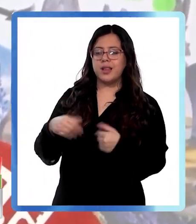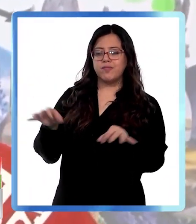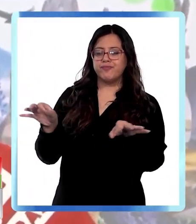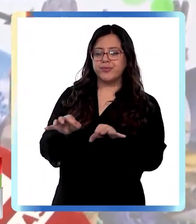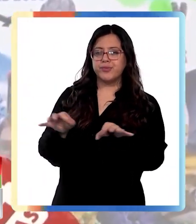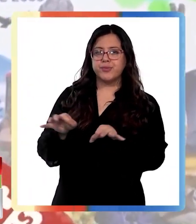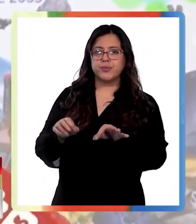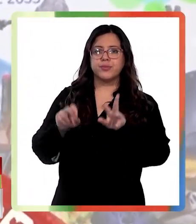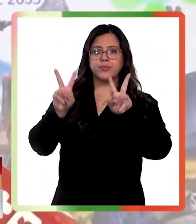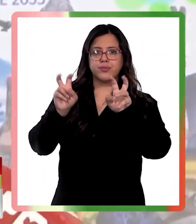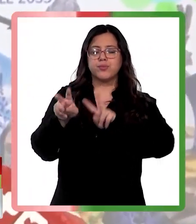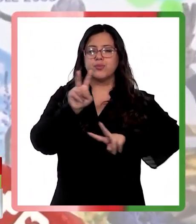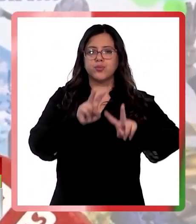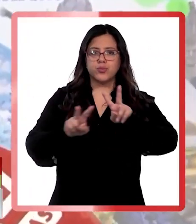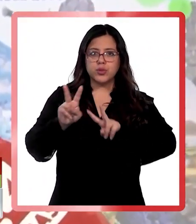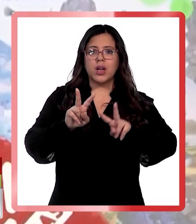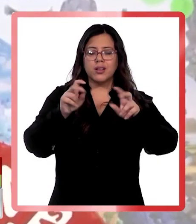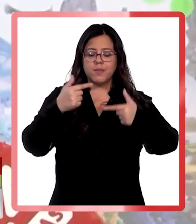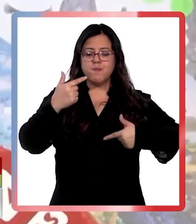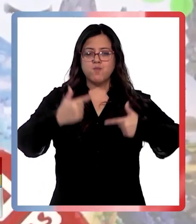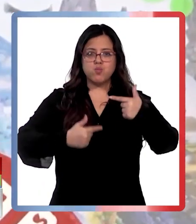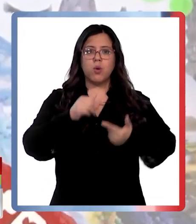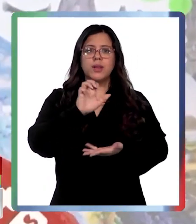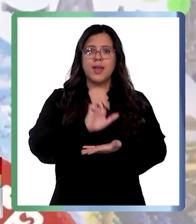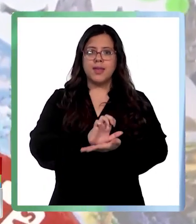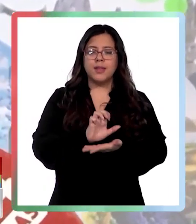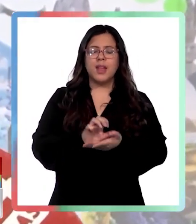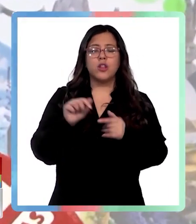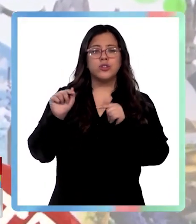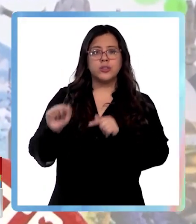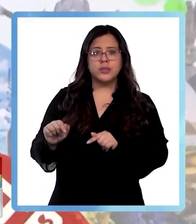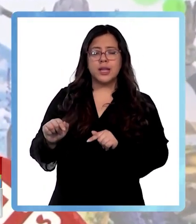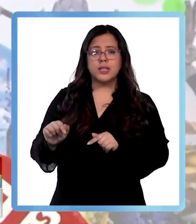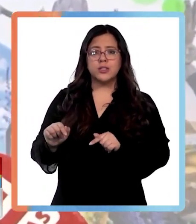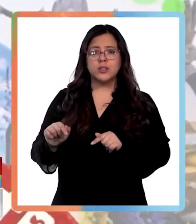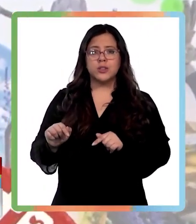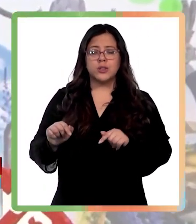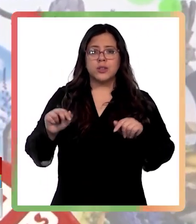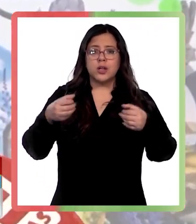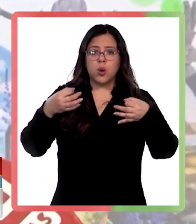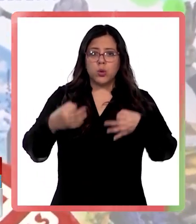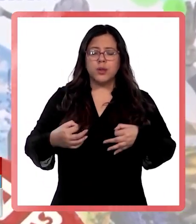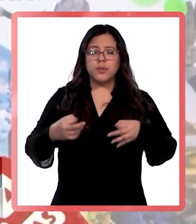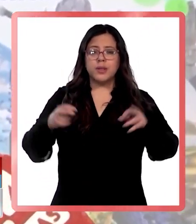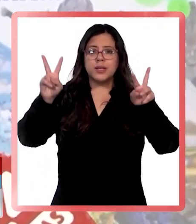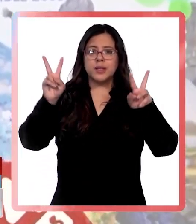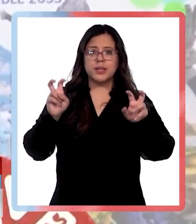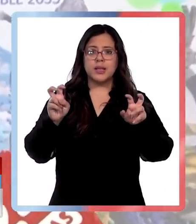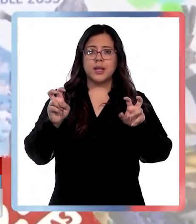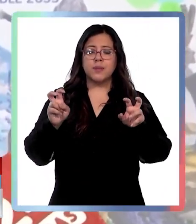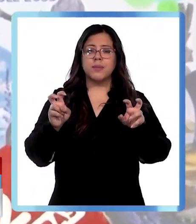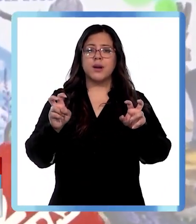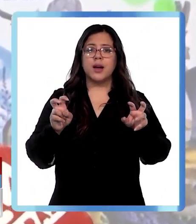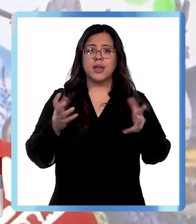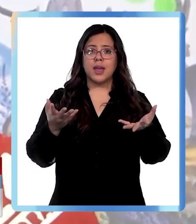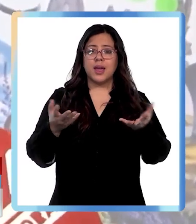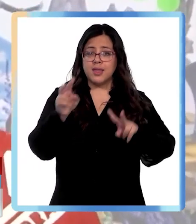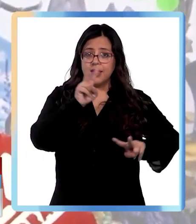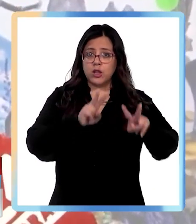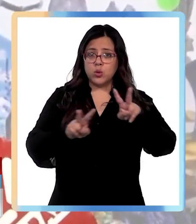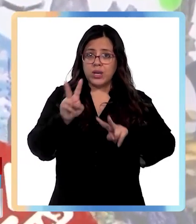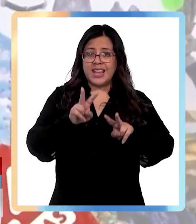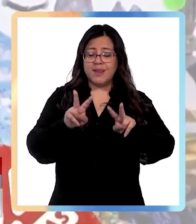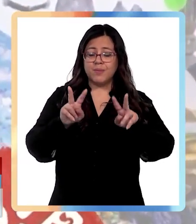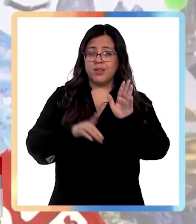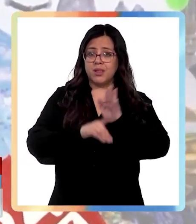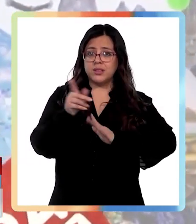dando al turismo como política de Estado. Y eso, desde el punto de vista del sector turismo como